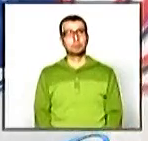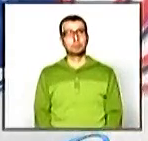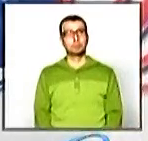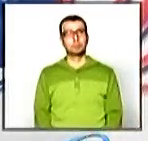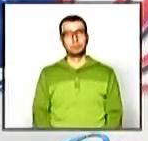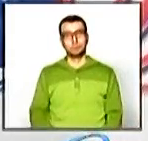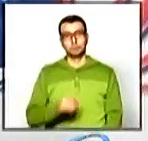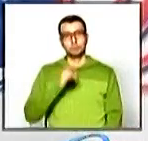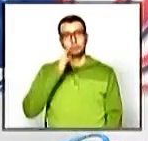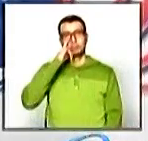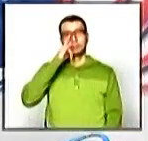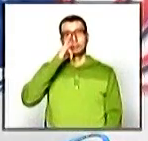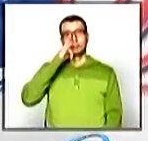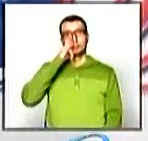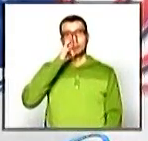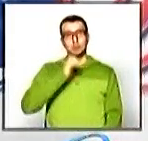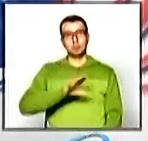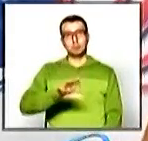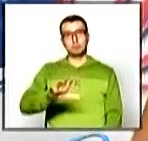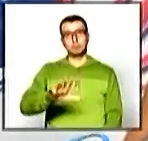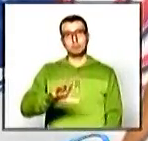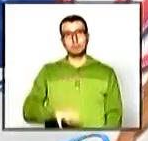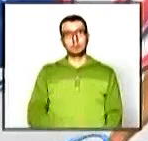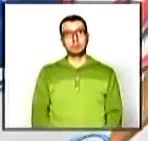Inhala hondo. Exhala.